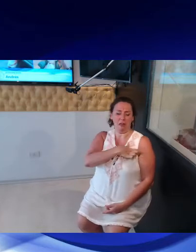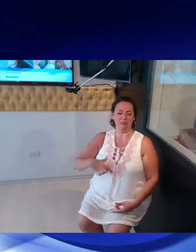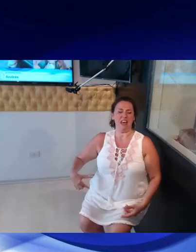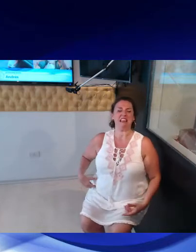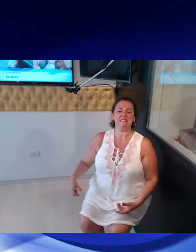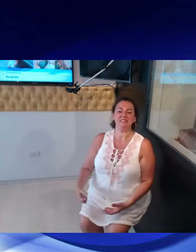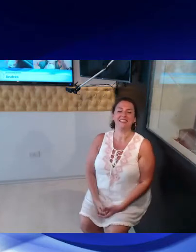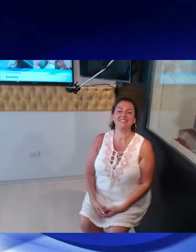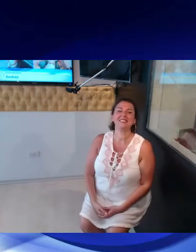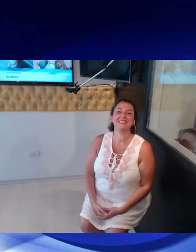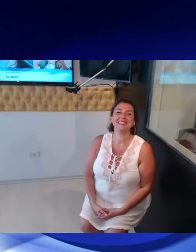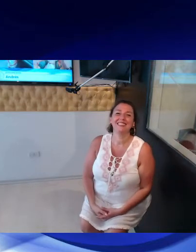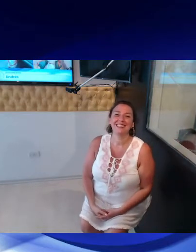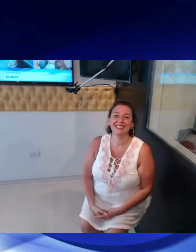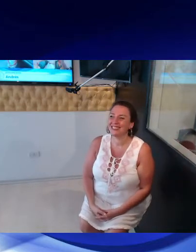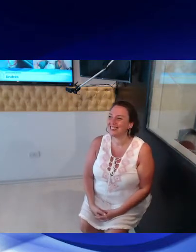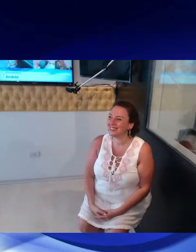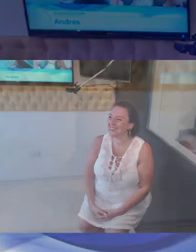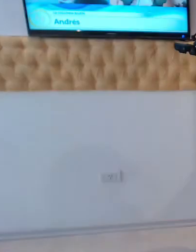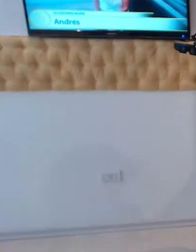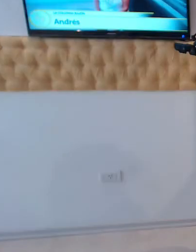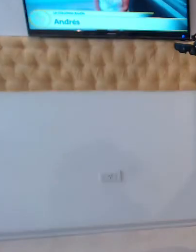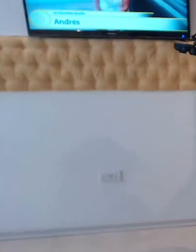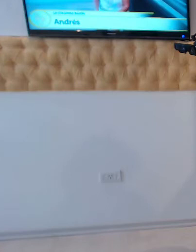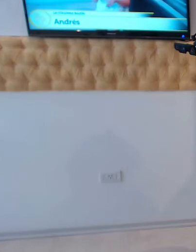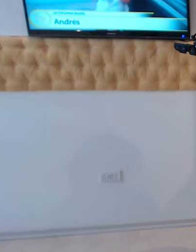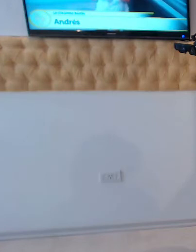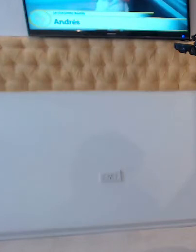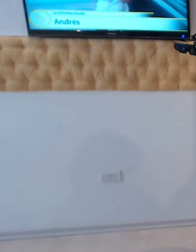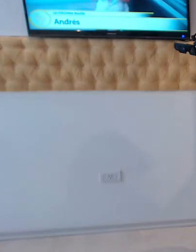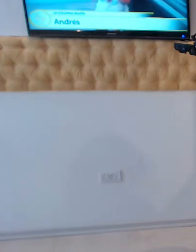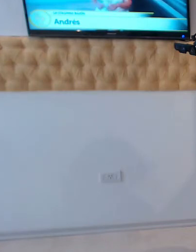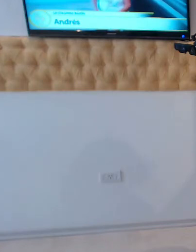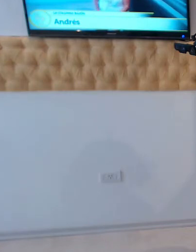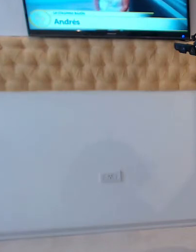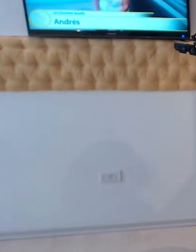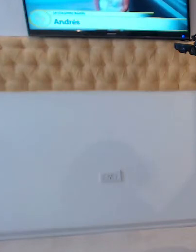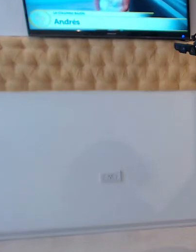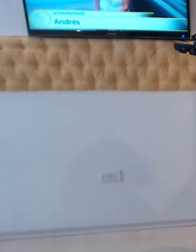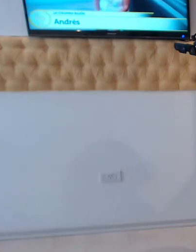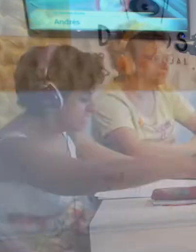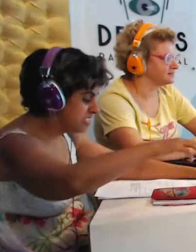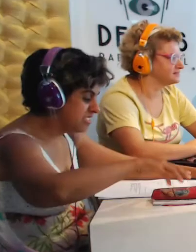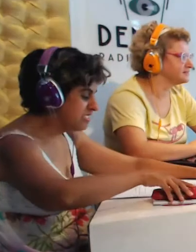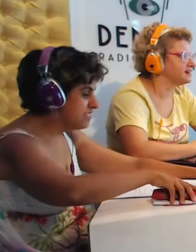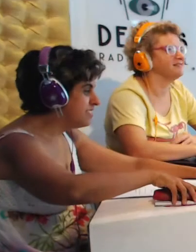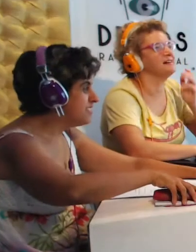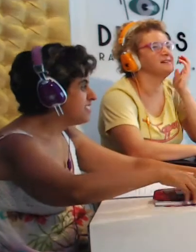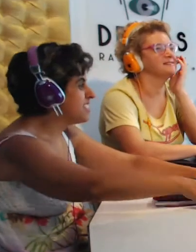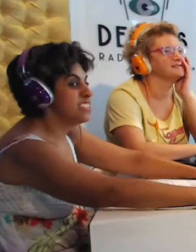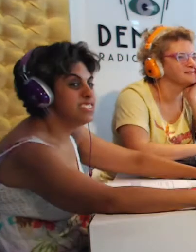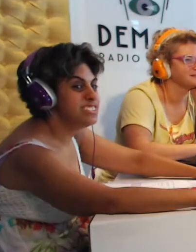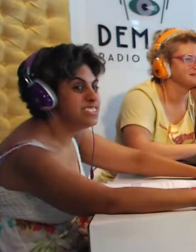Anda. Porque mi novio de River. La hora, escúchame, me falta una columna. A ver. Sí. Cero. Bueno, a ver.